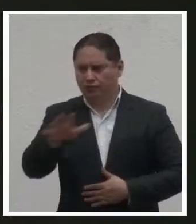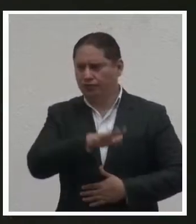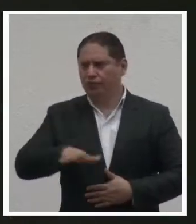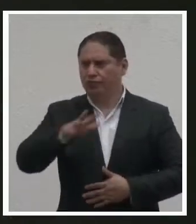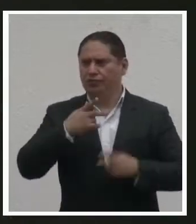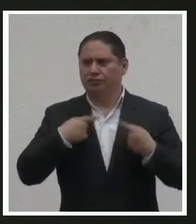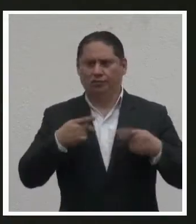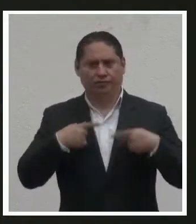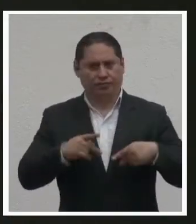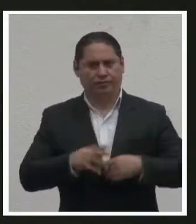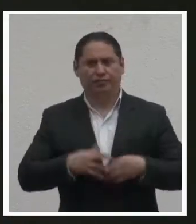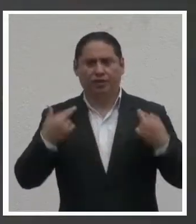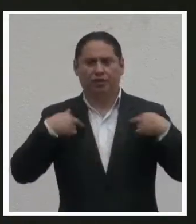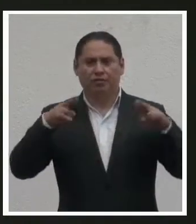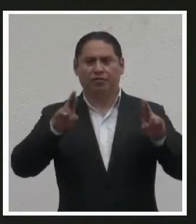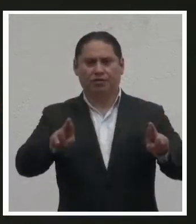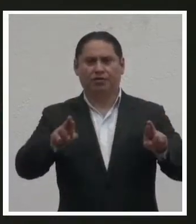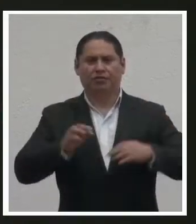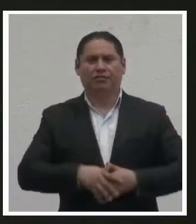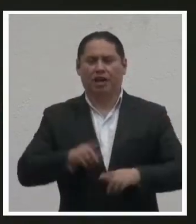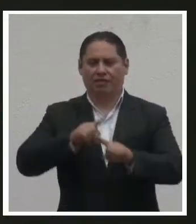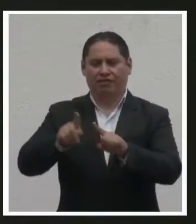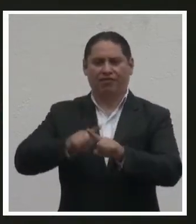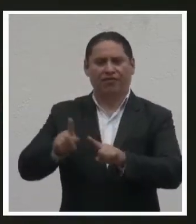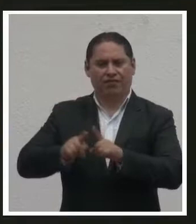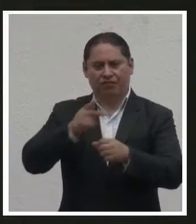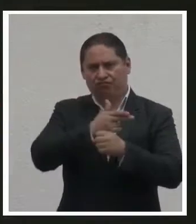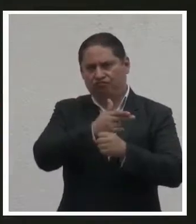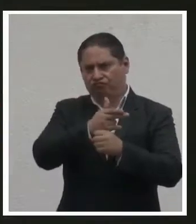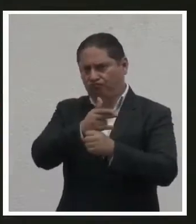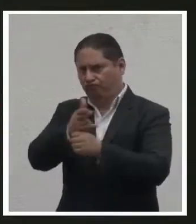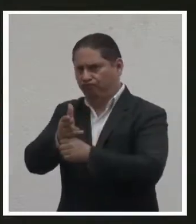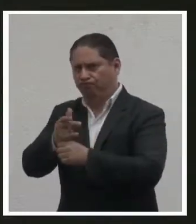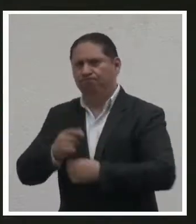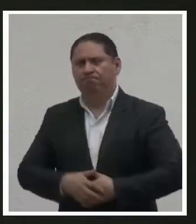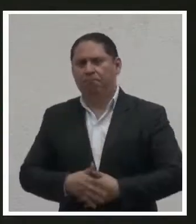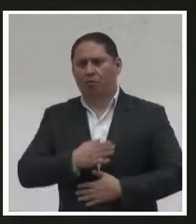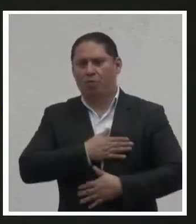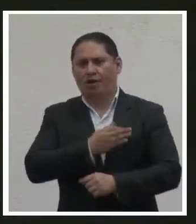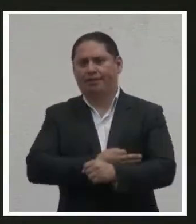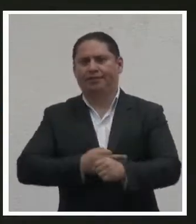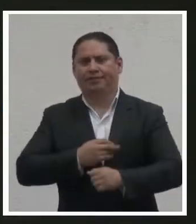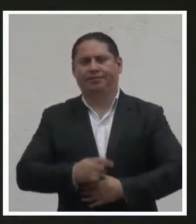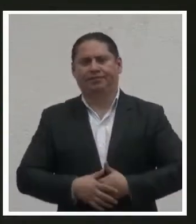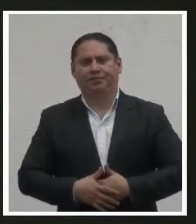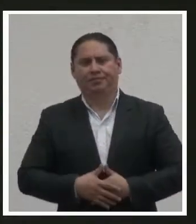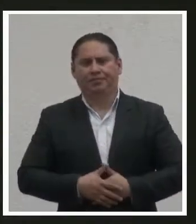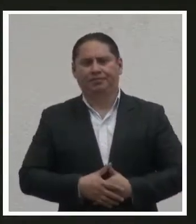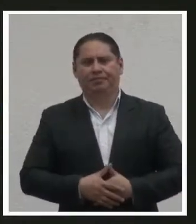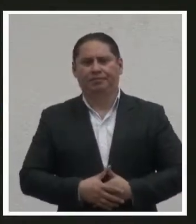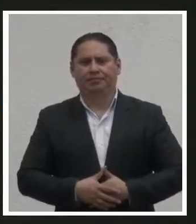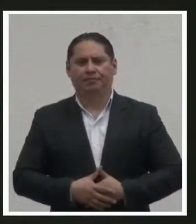acompaña, representantes de los distintos medios de comunicación, buenas tardes.